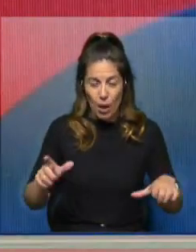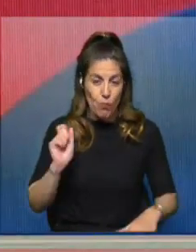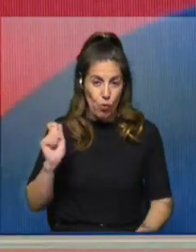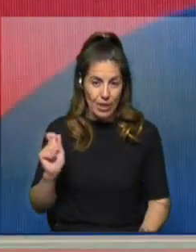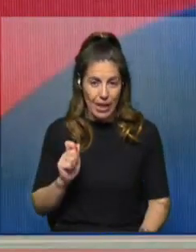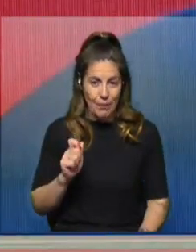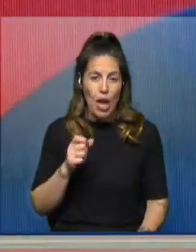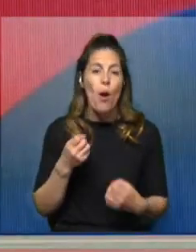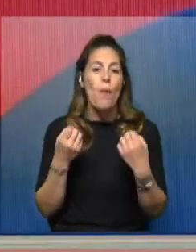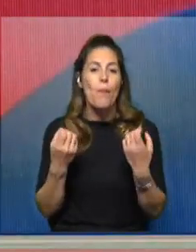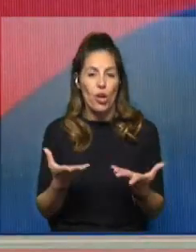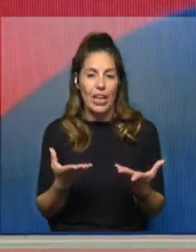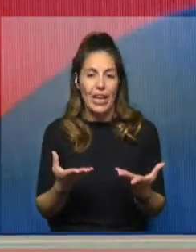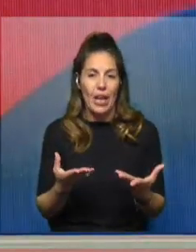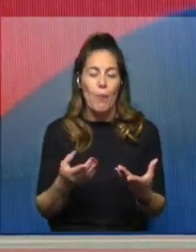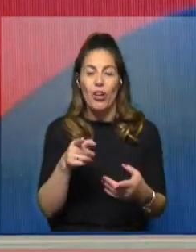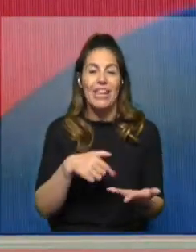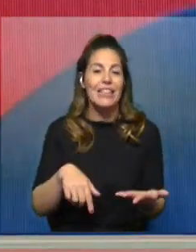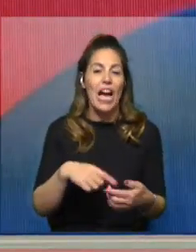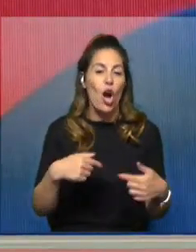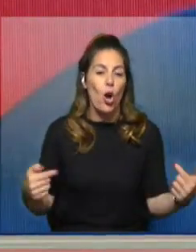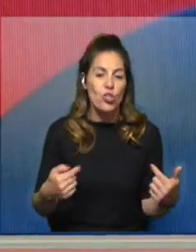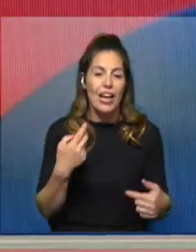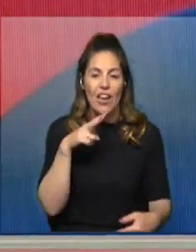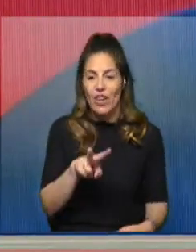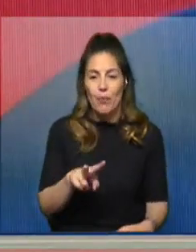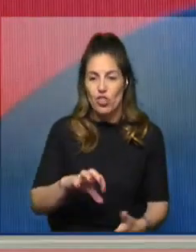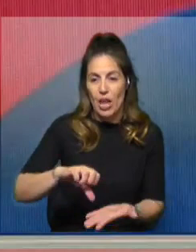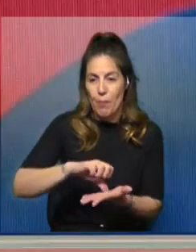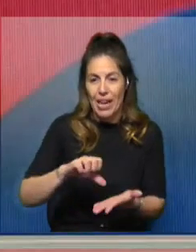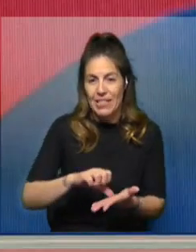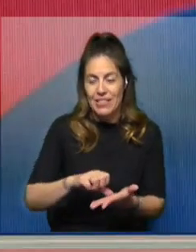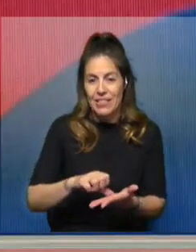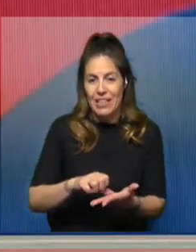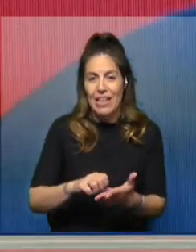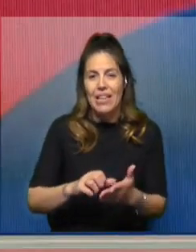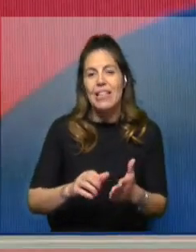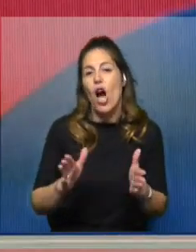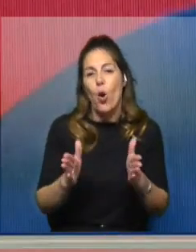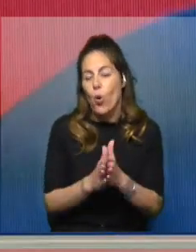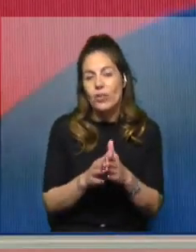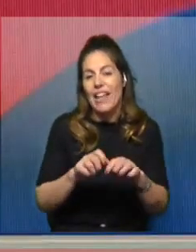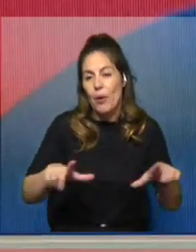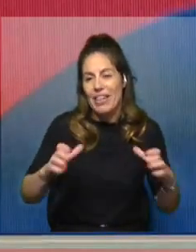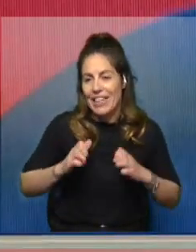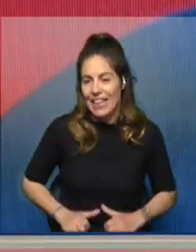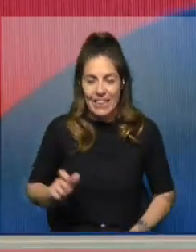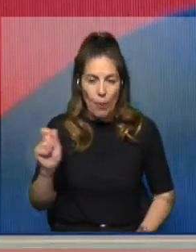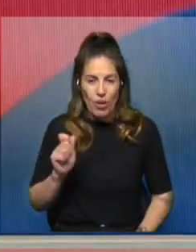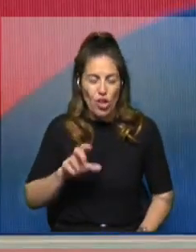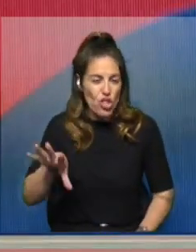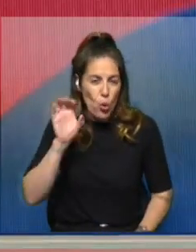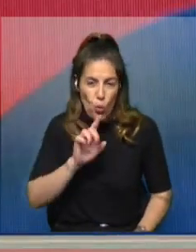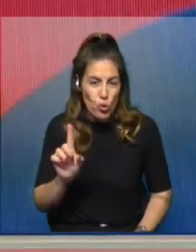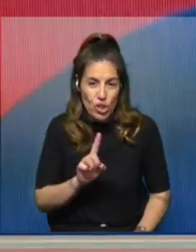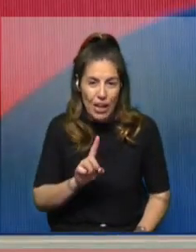todas estas cosas que estamos viendo en el país, la JUTEP ni se escucha. Y yo me pregunto si la Junta de Transparencia y Ética Pública tiene